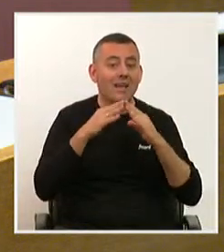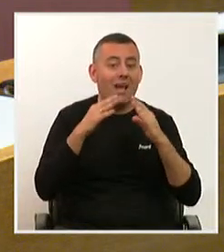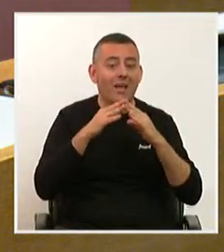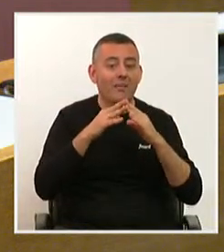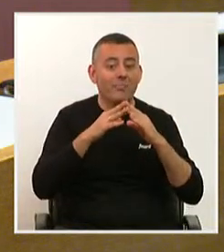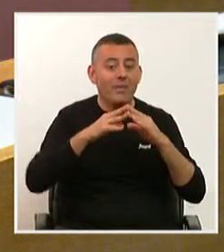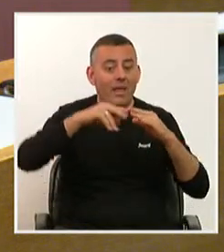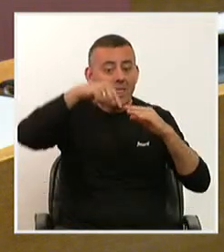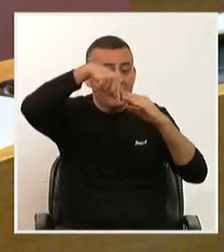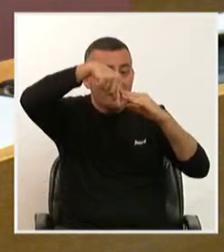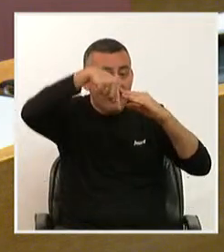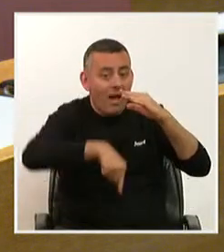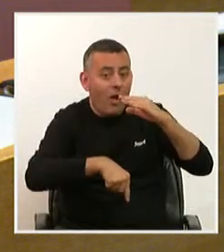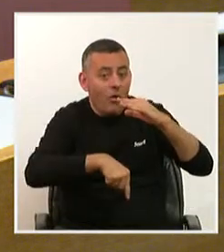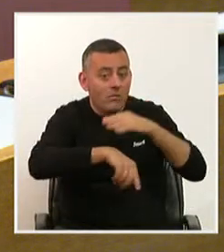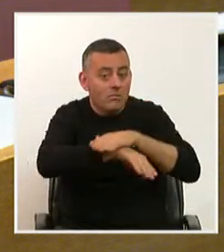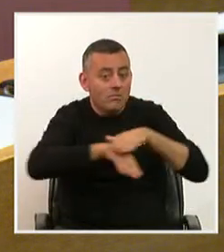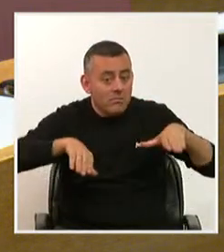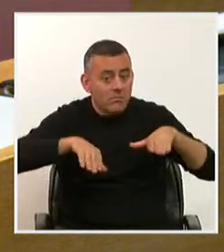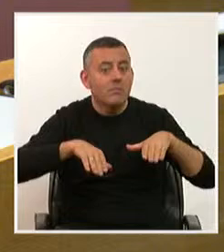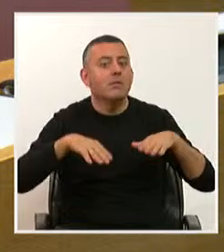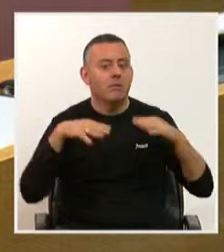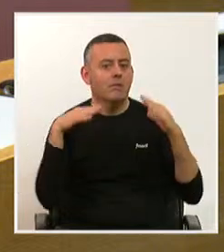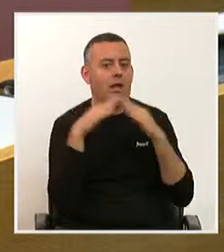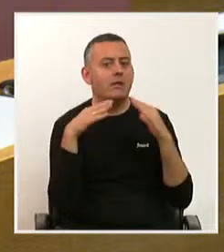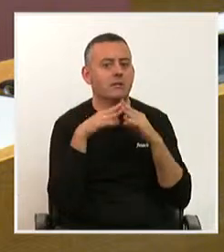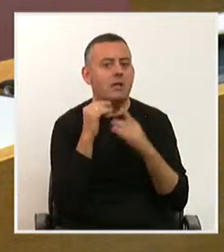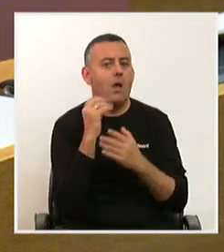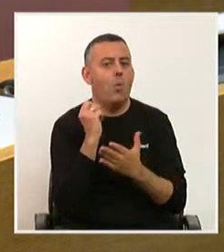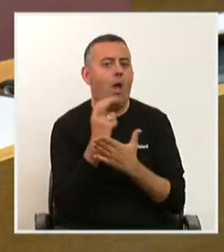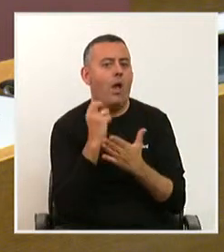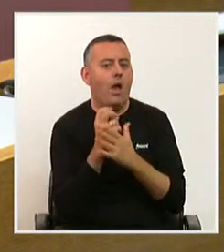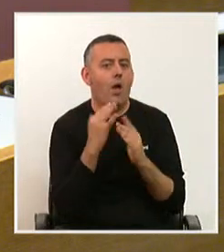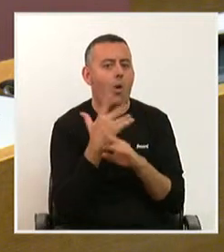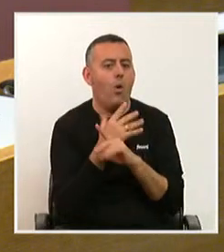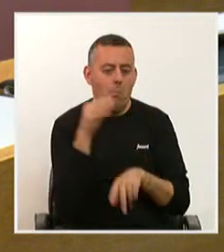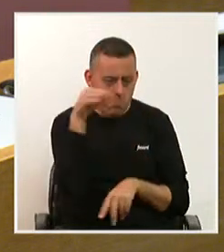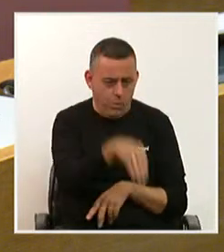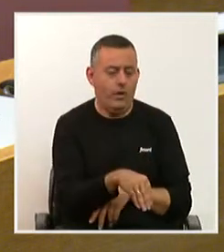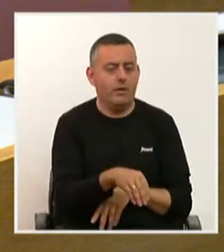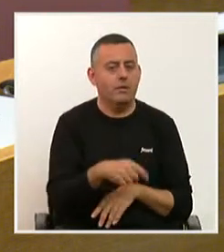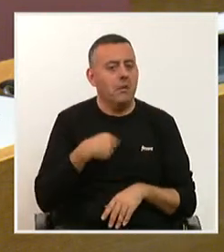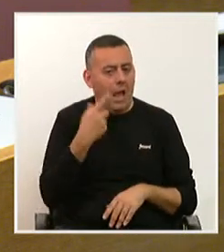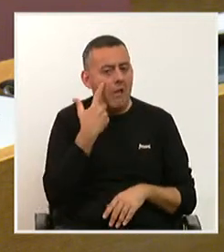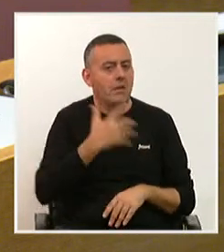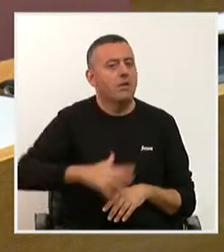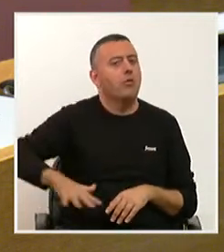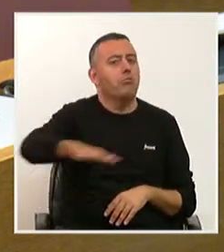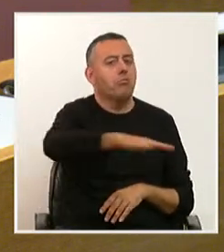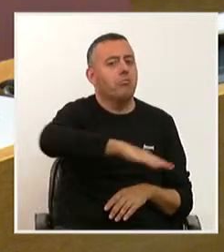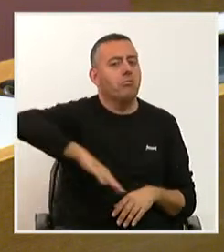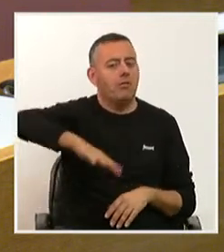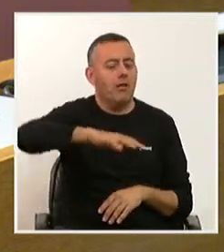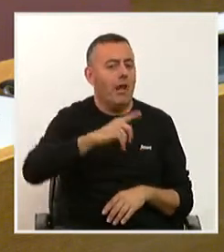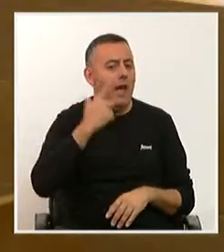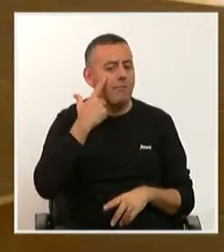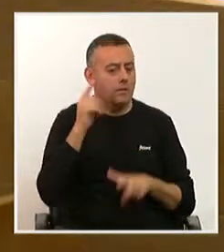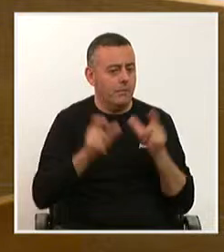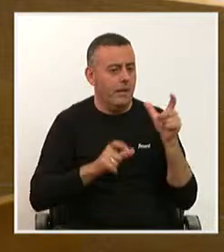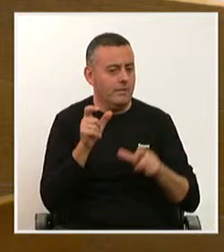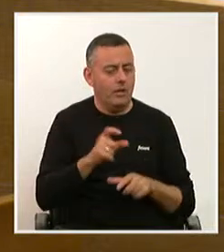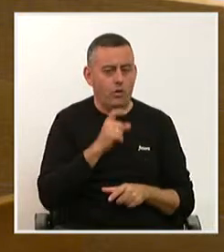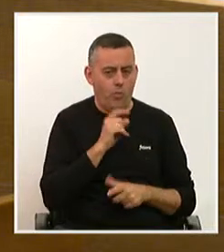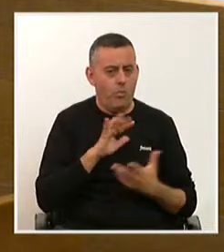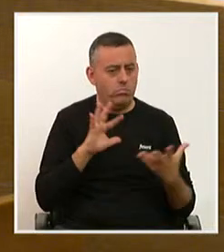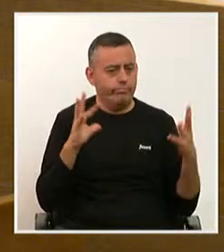edificios para que sepan lo que es eh Y lo que trae a los barrios la instalación de casas de apuestas porque al final se